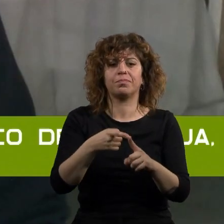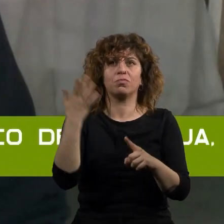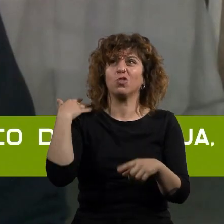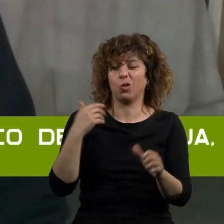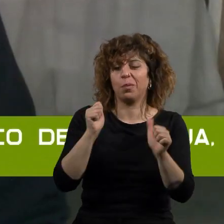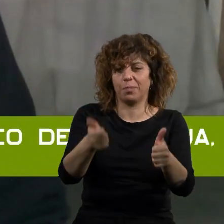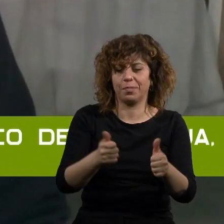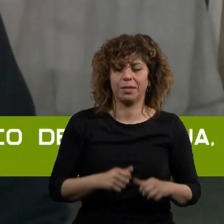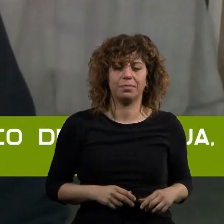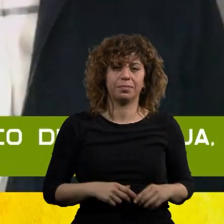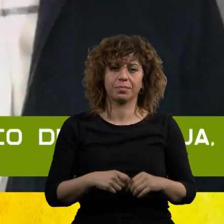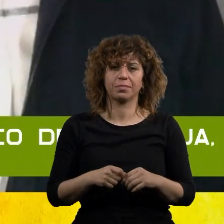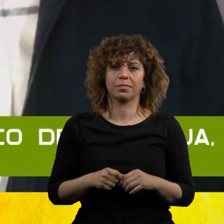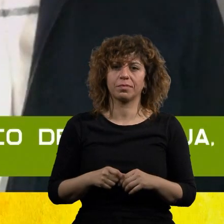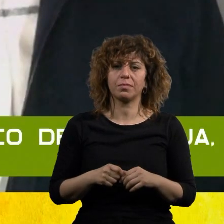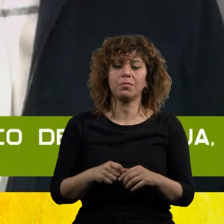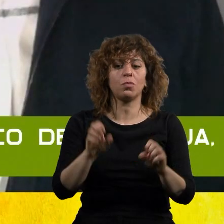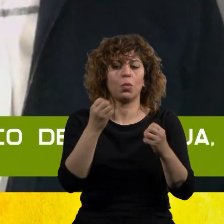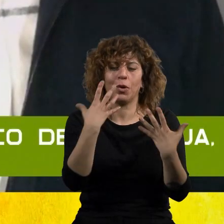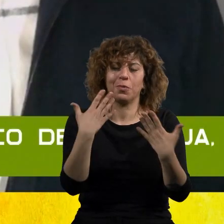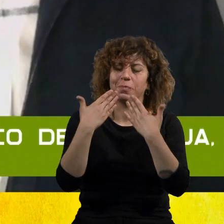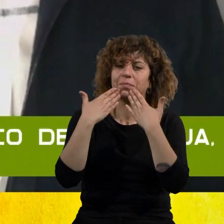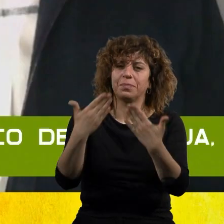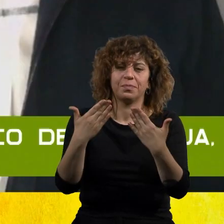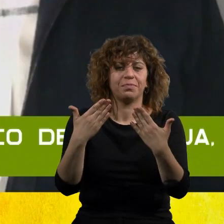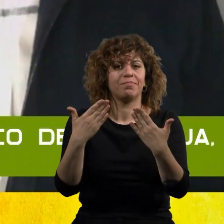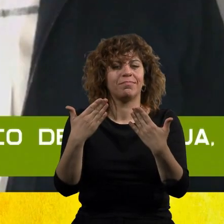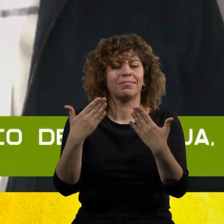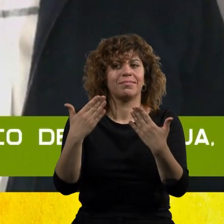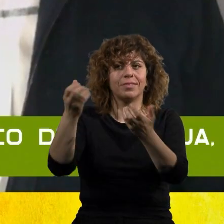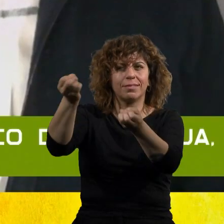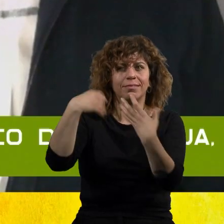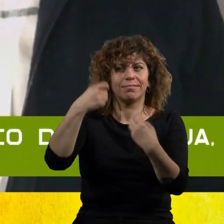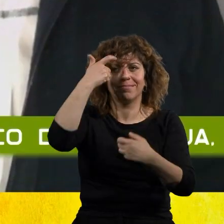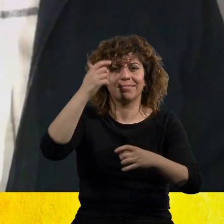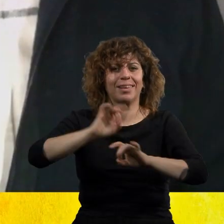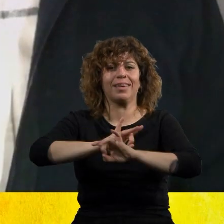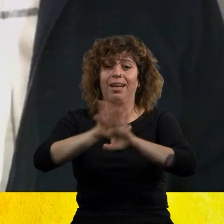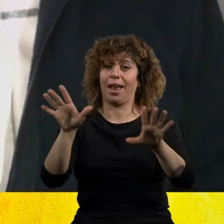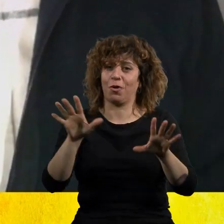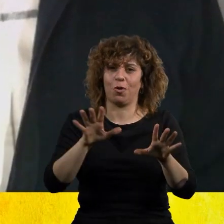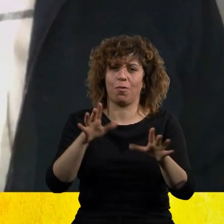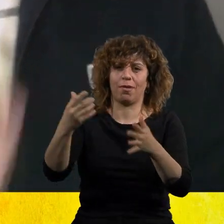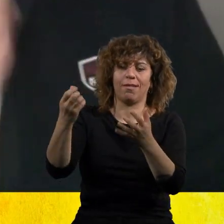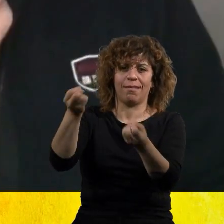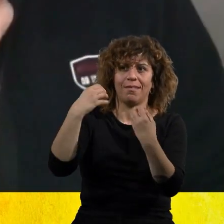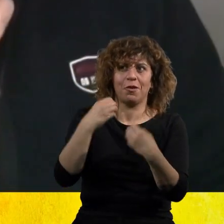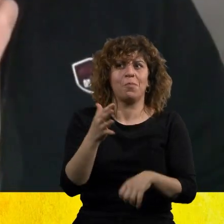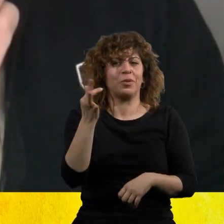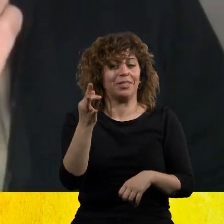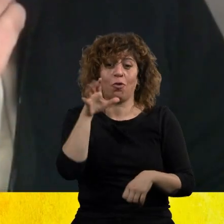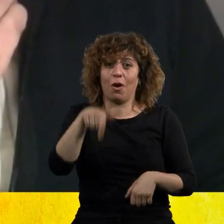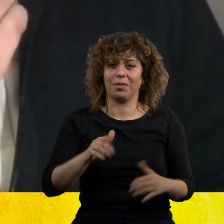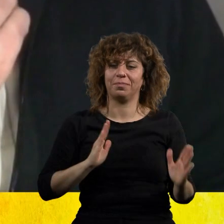comencé. Bueno, pues muchísimas gracias, Pedro, por arrojarnos esa luz, como dices, tan necesaria en los tiempos en los que